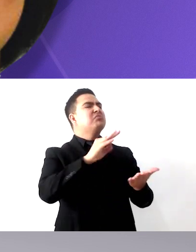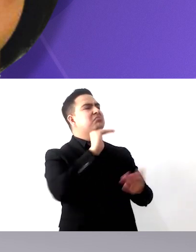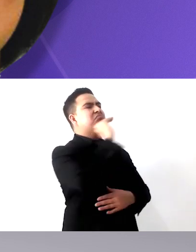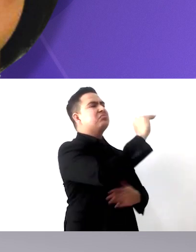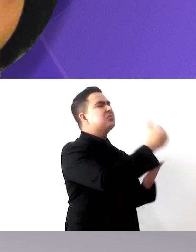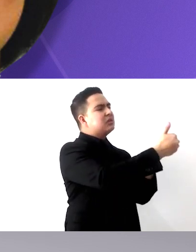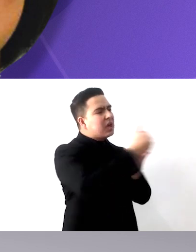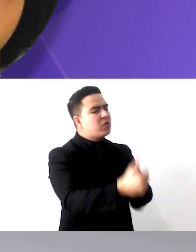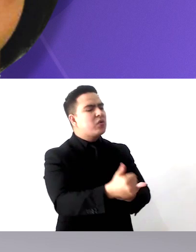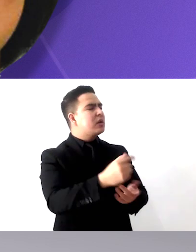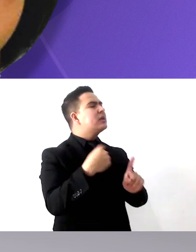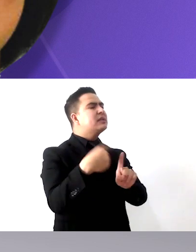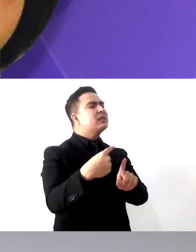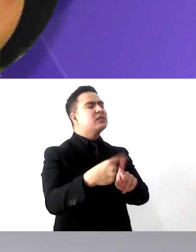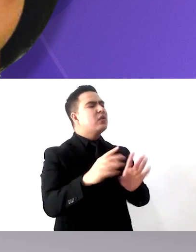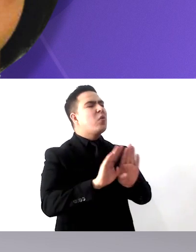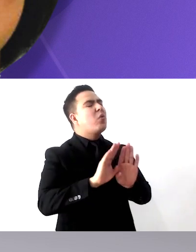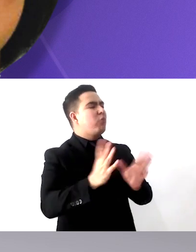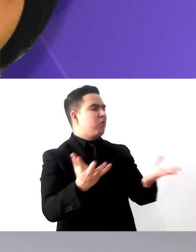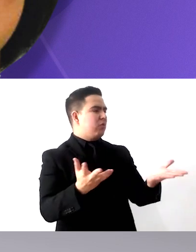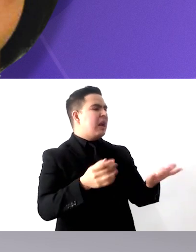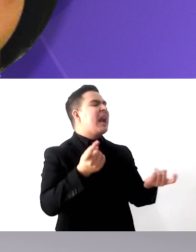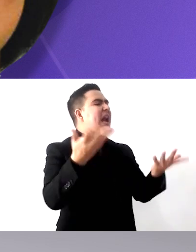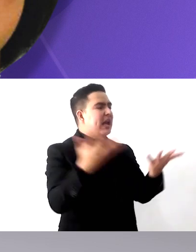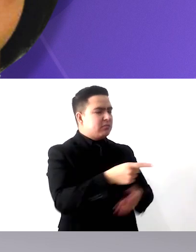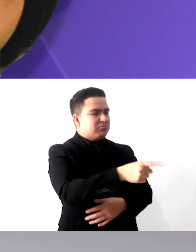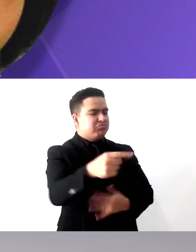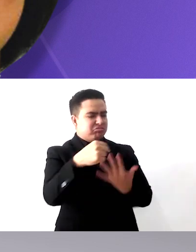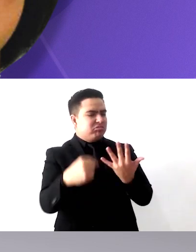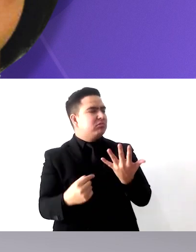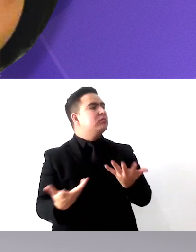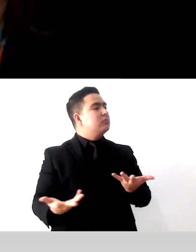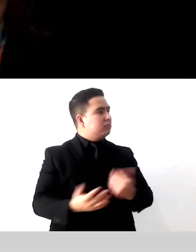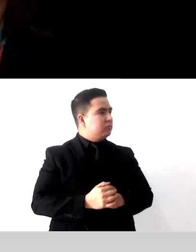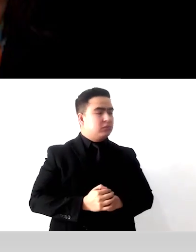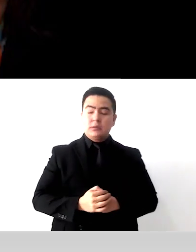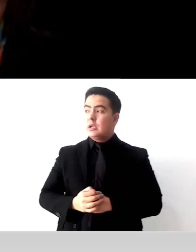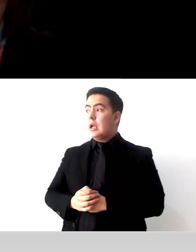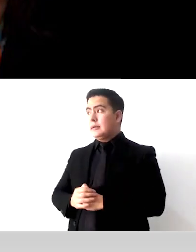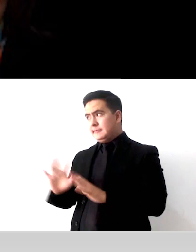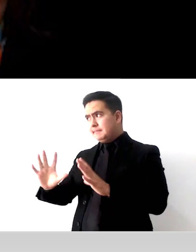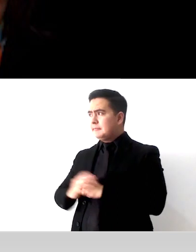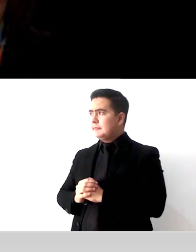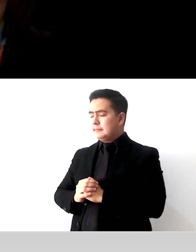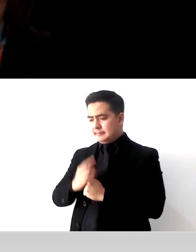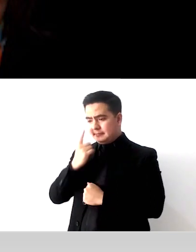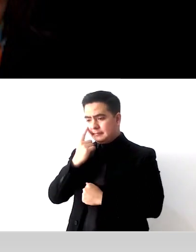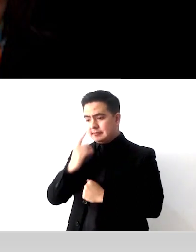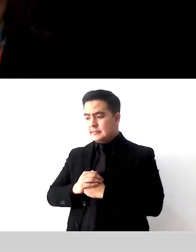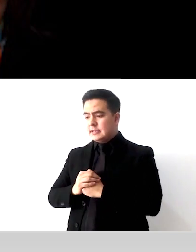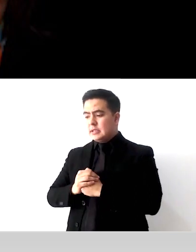evidentemente perdedores? ¿Cuáles son las vías que ellas pudieran tener acceso? Todos los partidos están obligados por